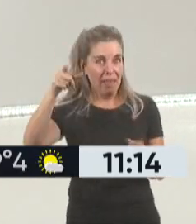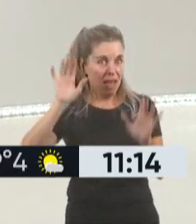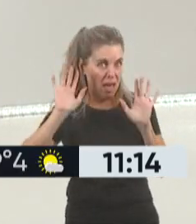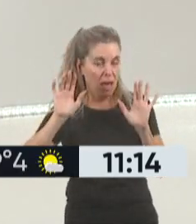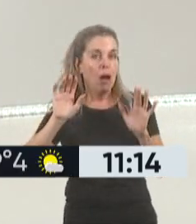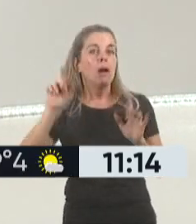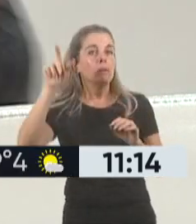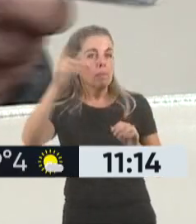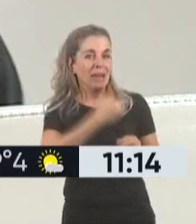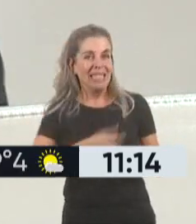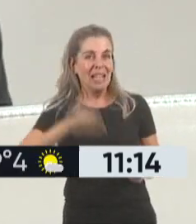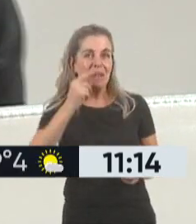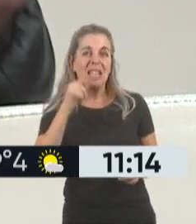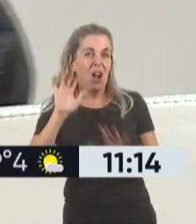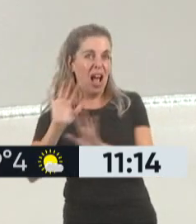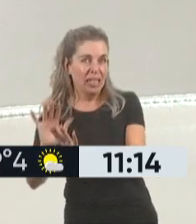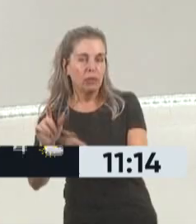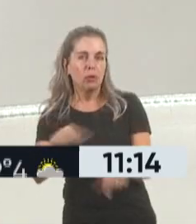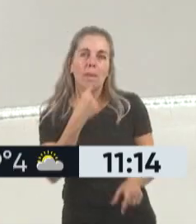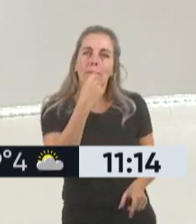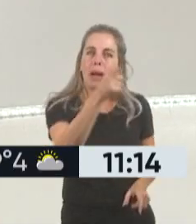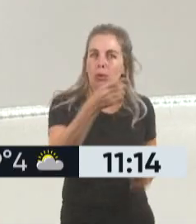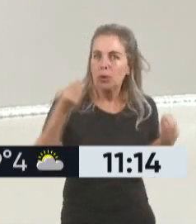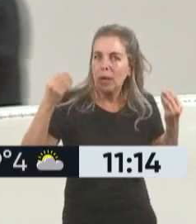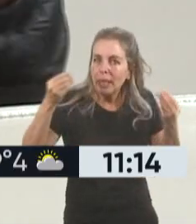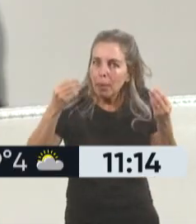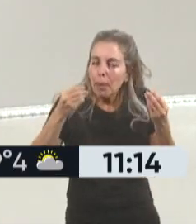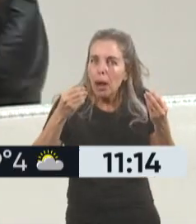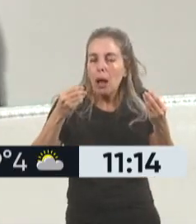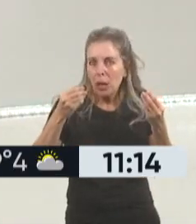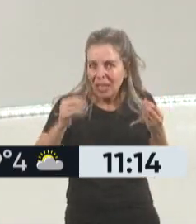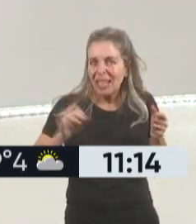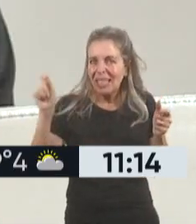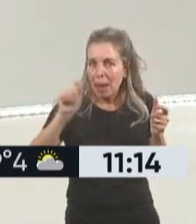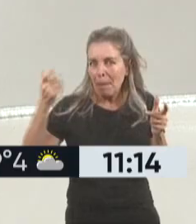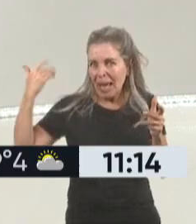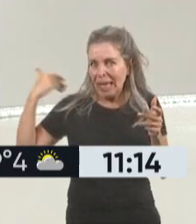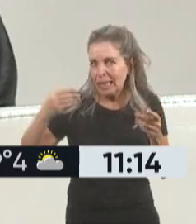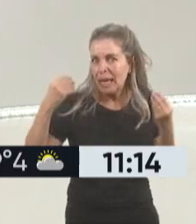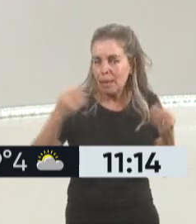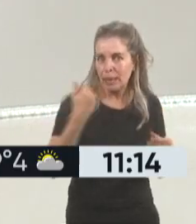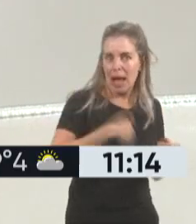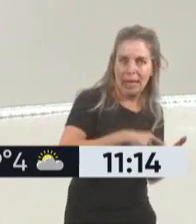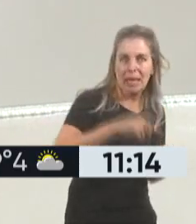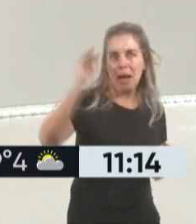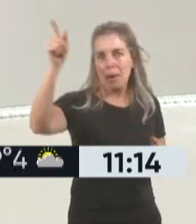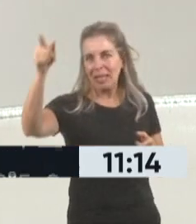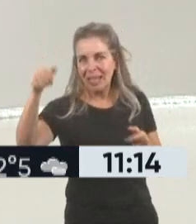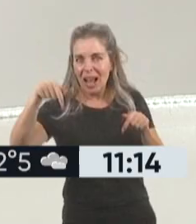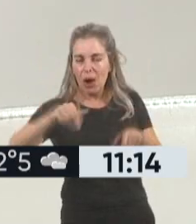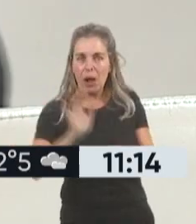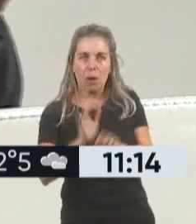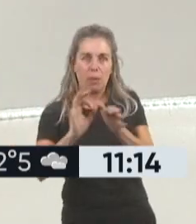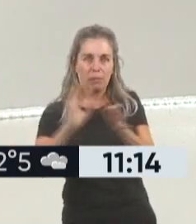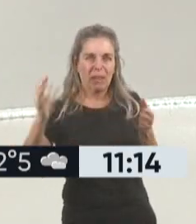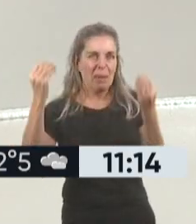quería preguntar si los esfuerzos diplomáticos que se están haciendo de ambos lados de hace varios meses no quedan un poco de lado con estas